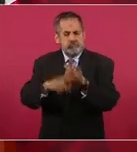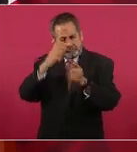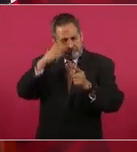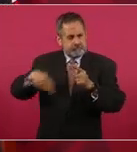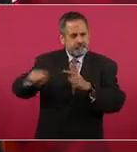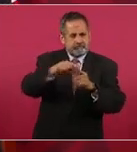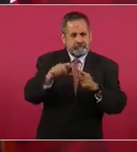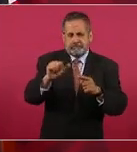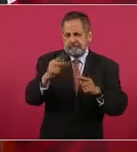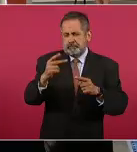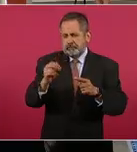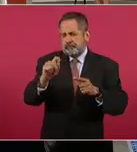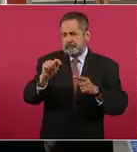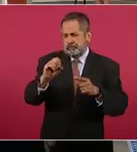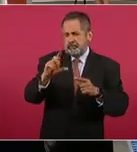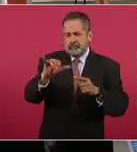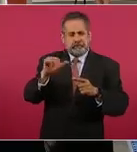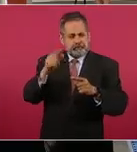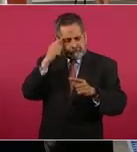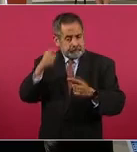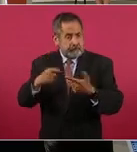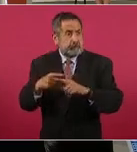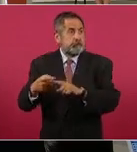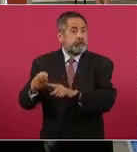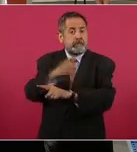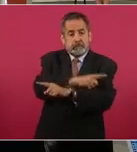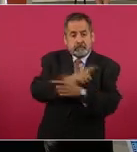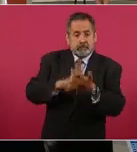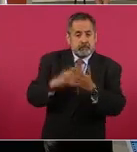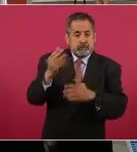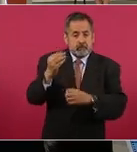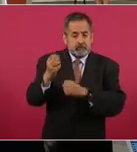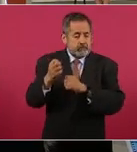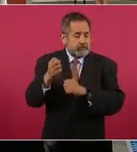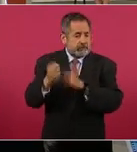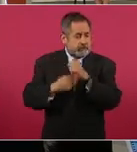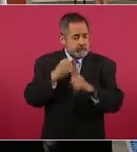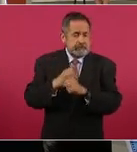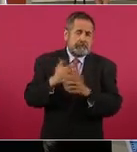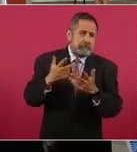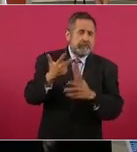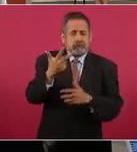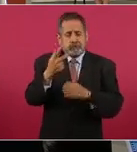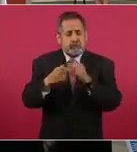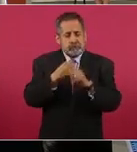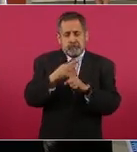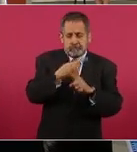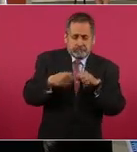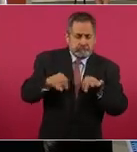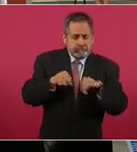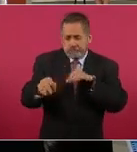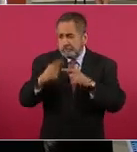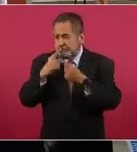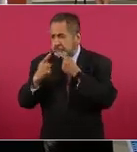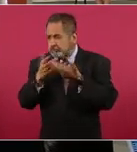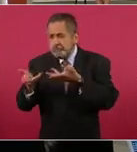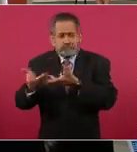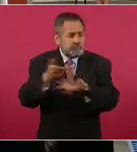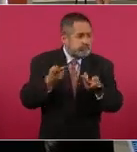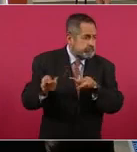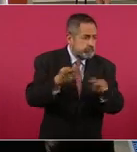¿no? Que después de 9 años, 8 años y medio de trabajo y consulta, que se